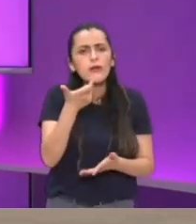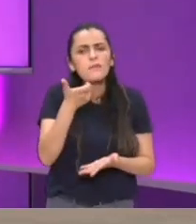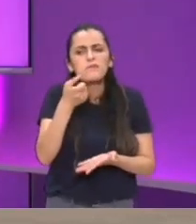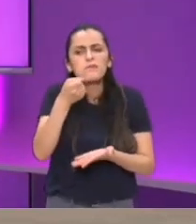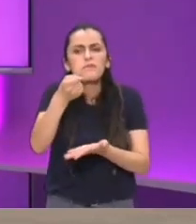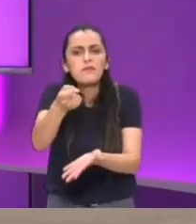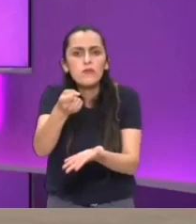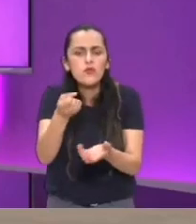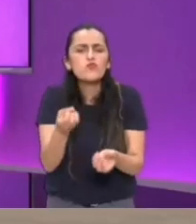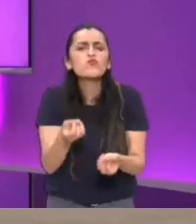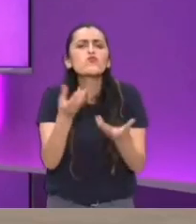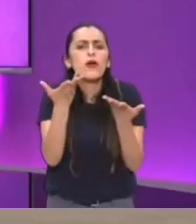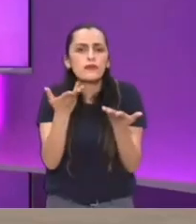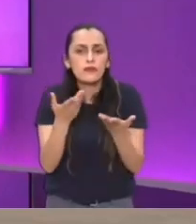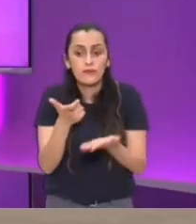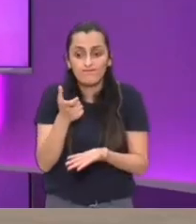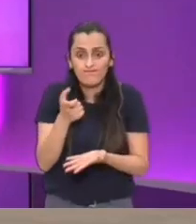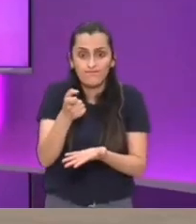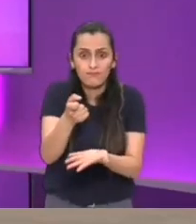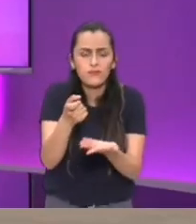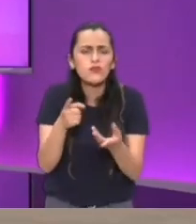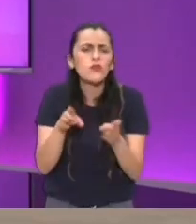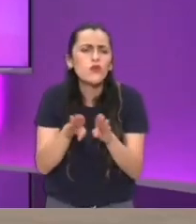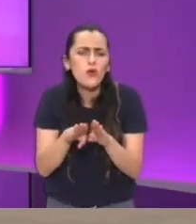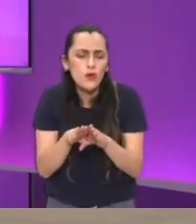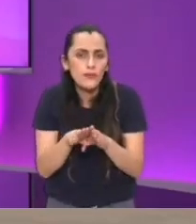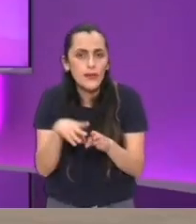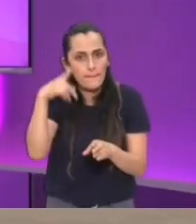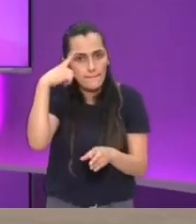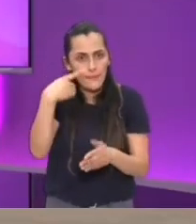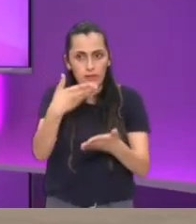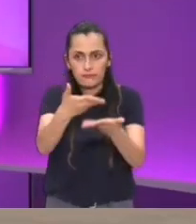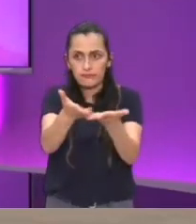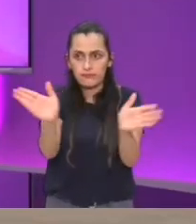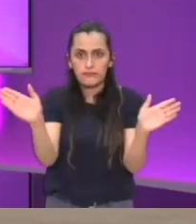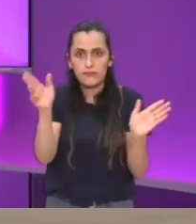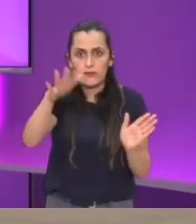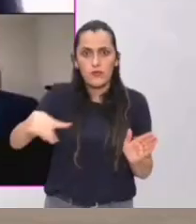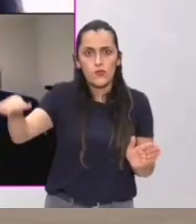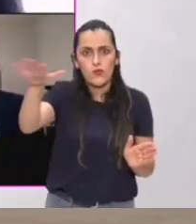cómo hacerlo para garantizar este derecho constitucional de la salud a toda la población?